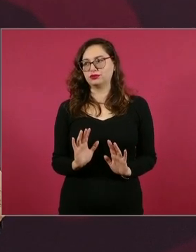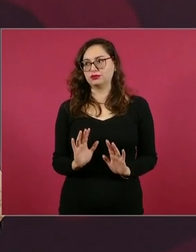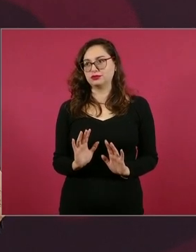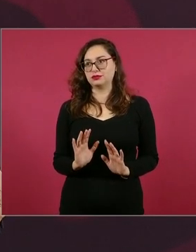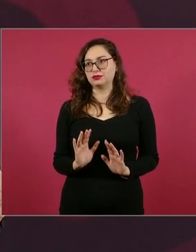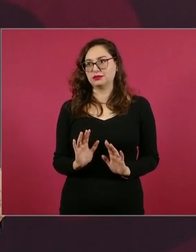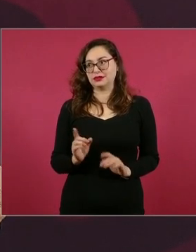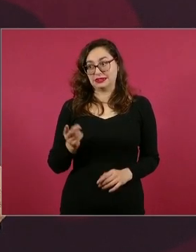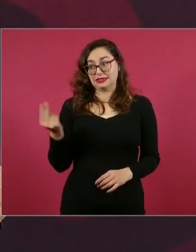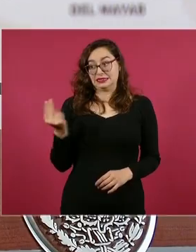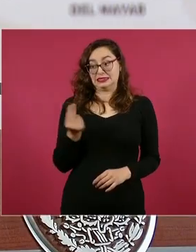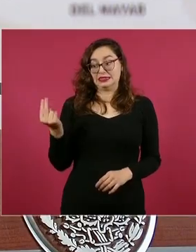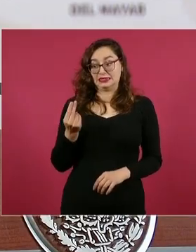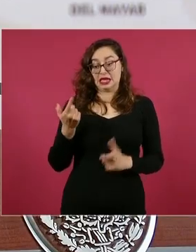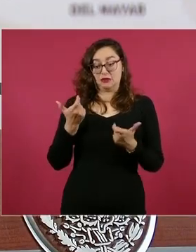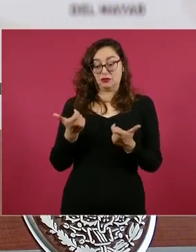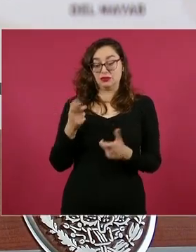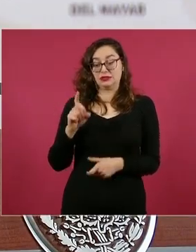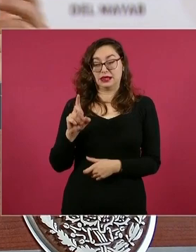millones